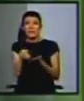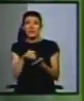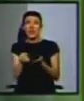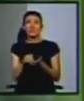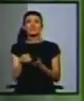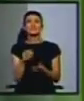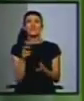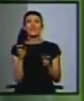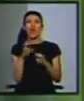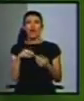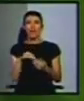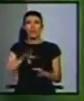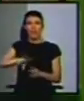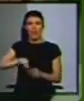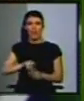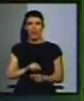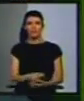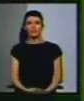millones de dólares.